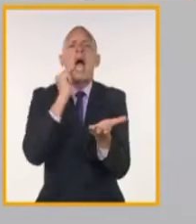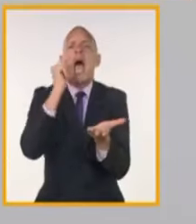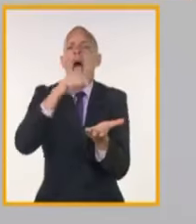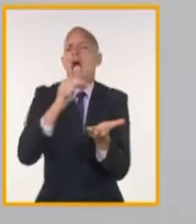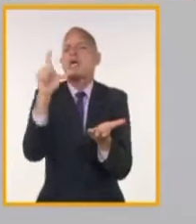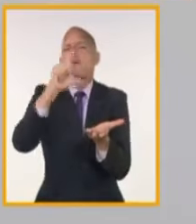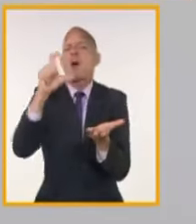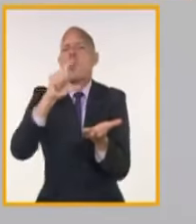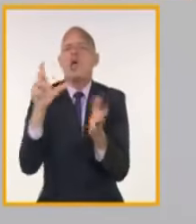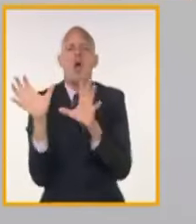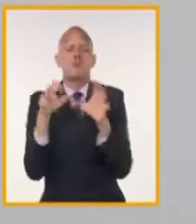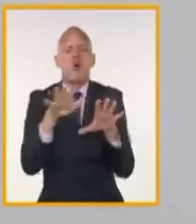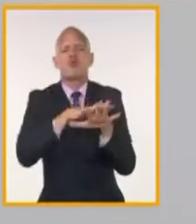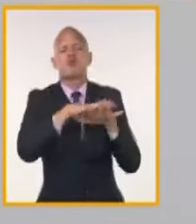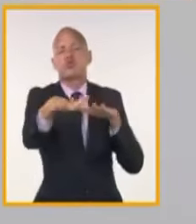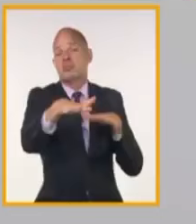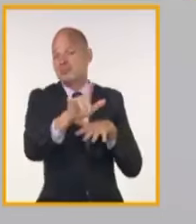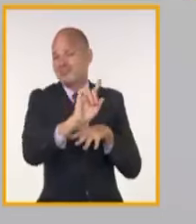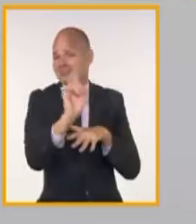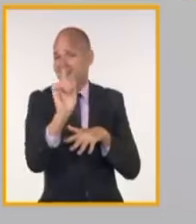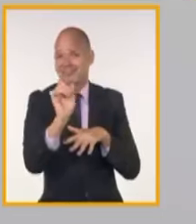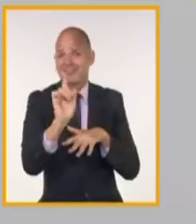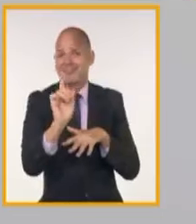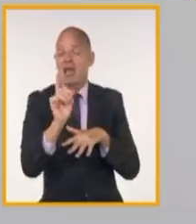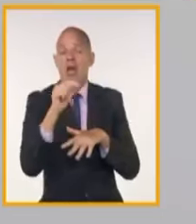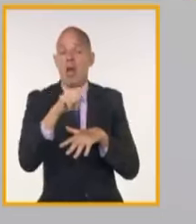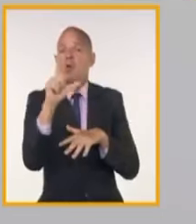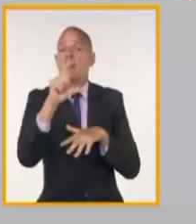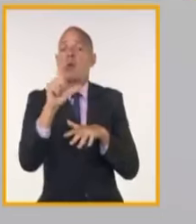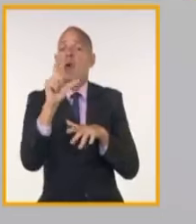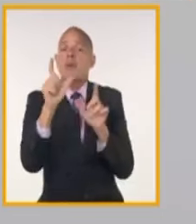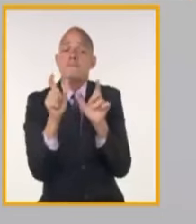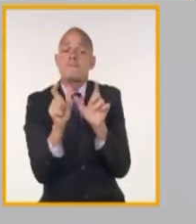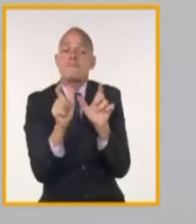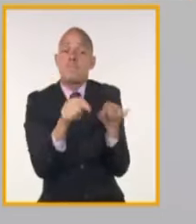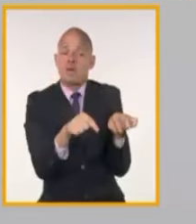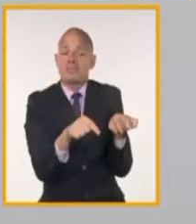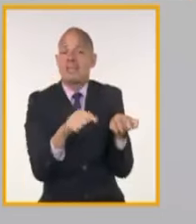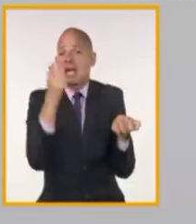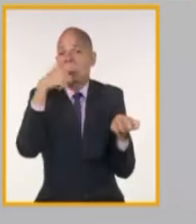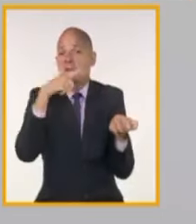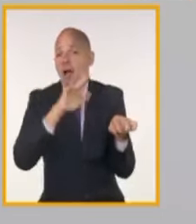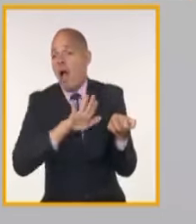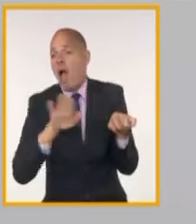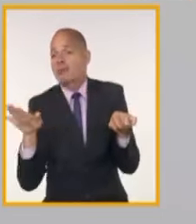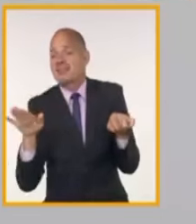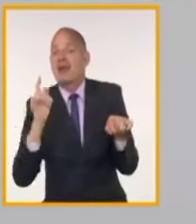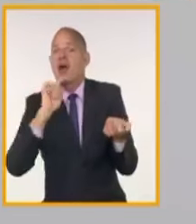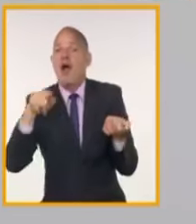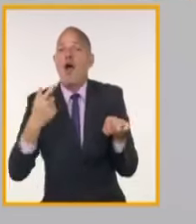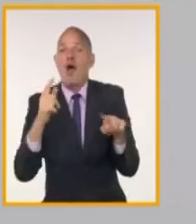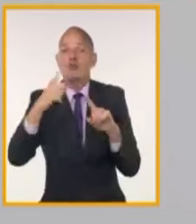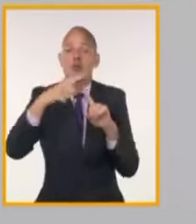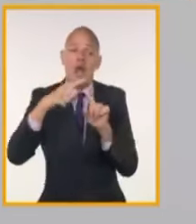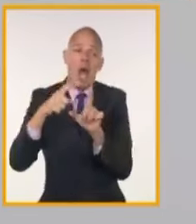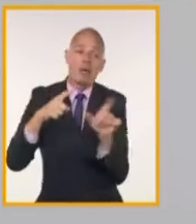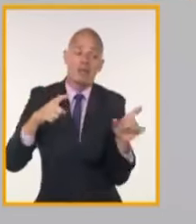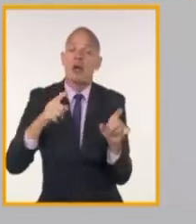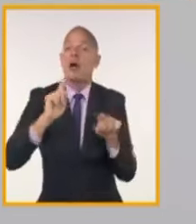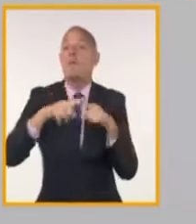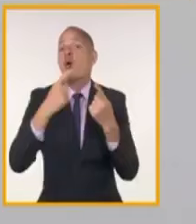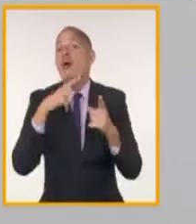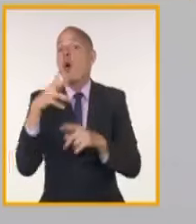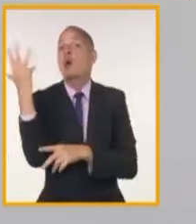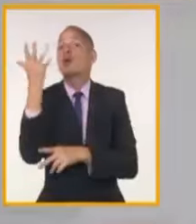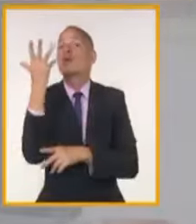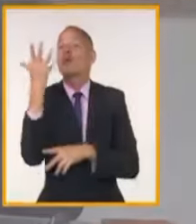hacer Bueno y en cuando tengamos ciclones ya no hay que quitarlo el tema de la el tema de la fluctuación ante los estos